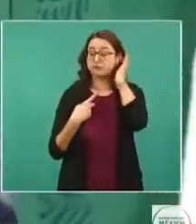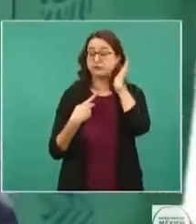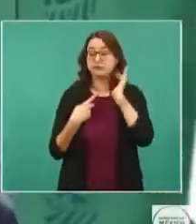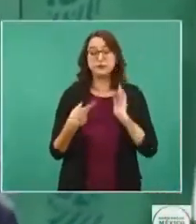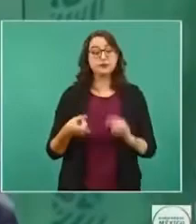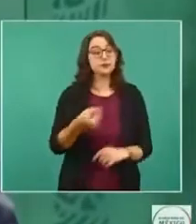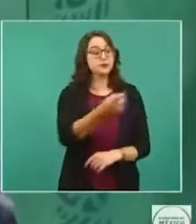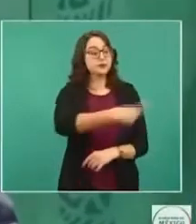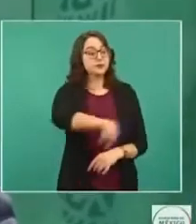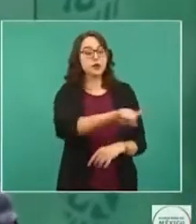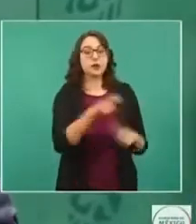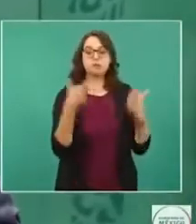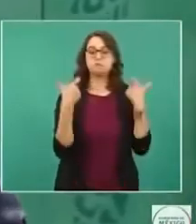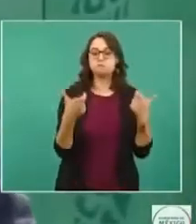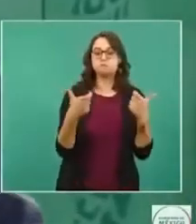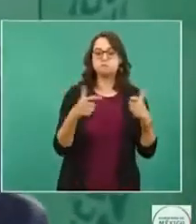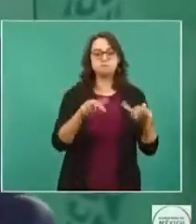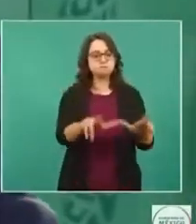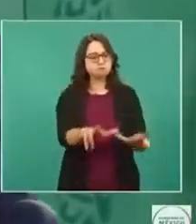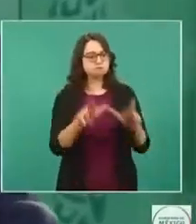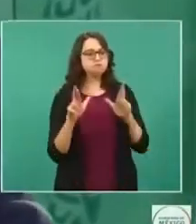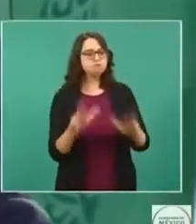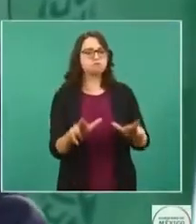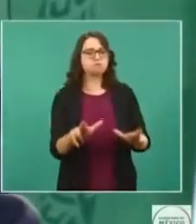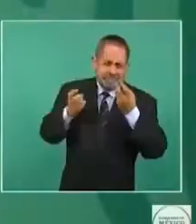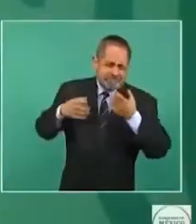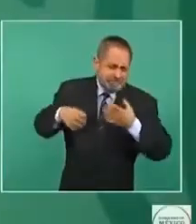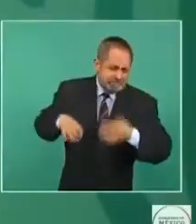tienen grandes corporaciones.